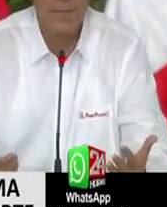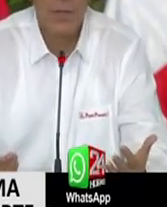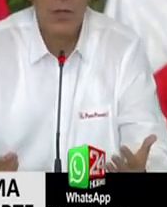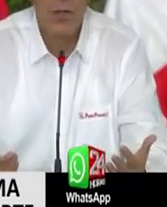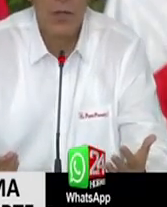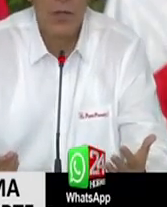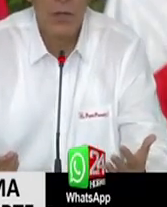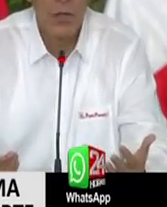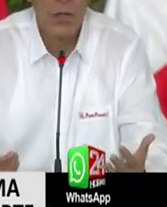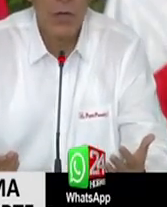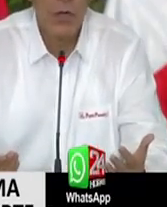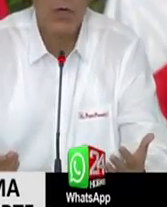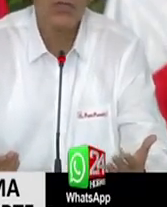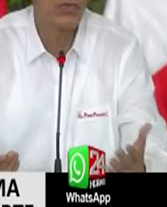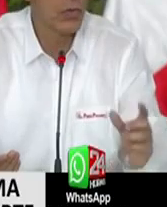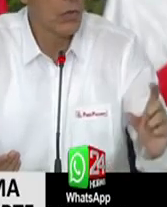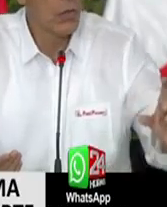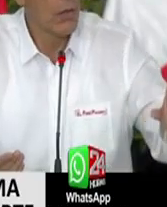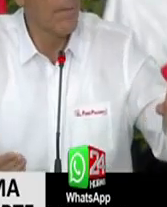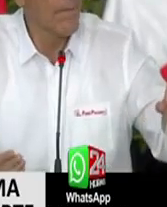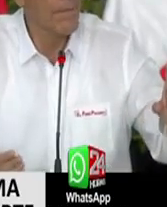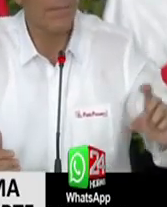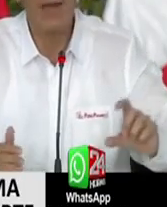nacional. Las